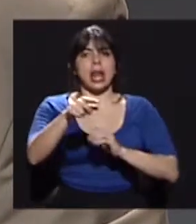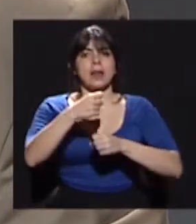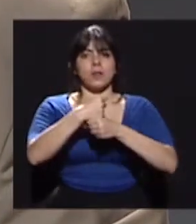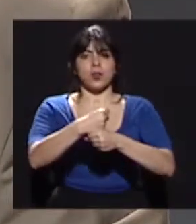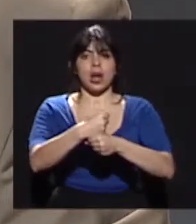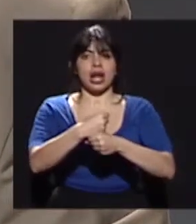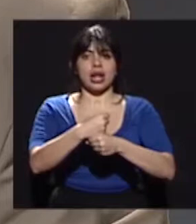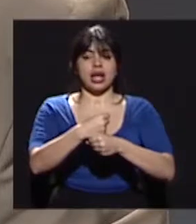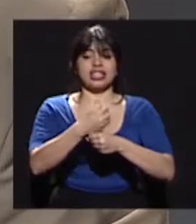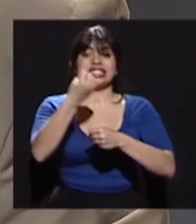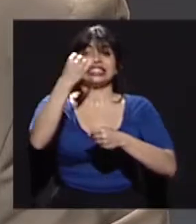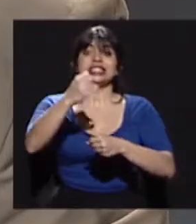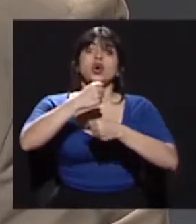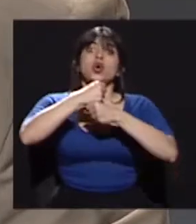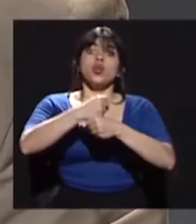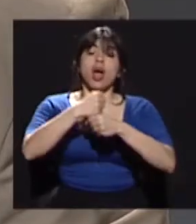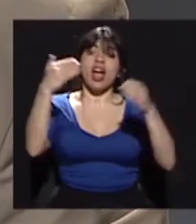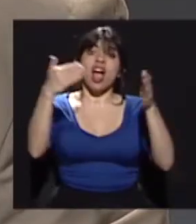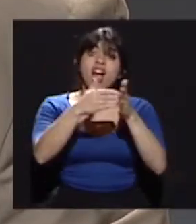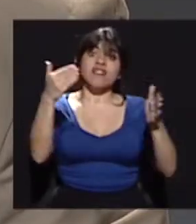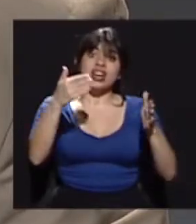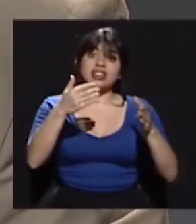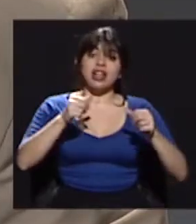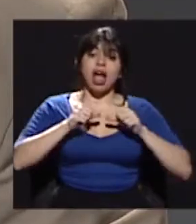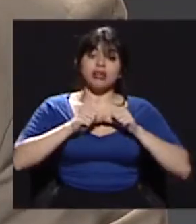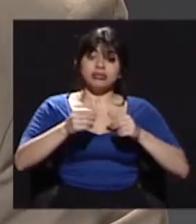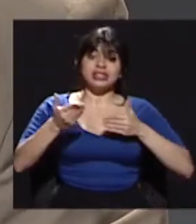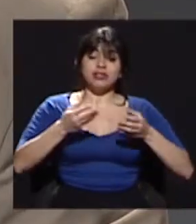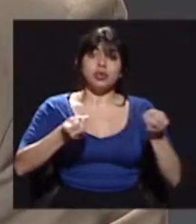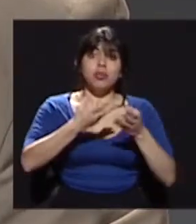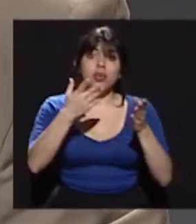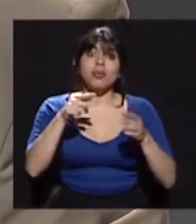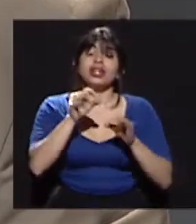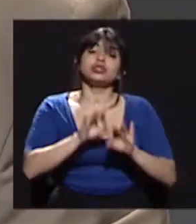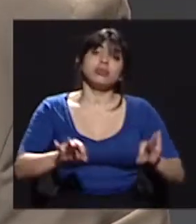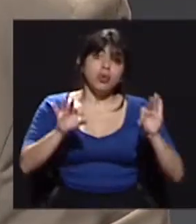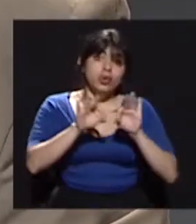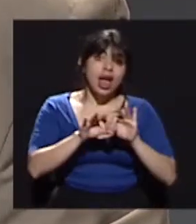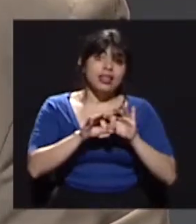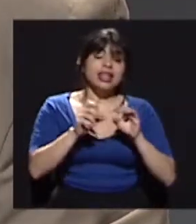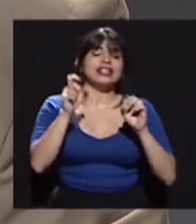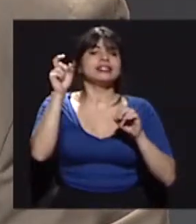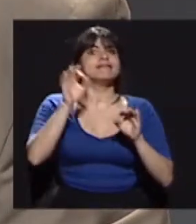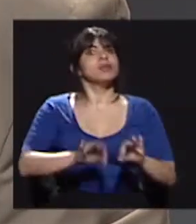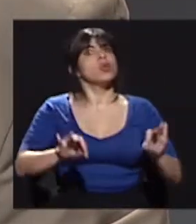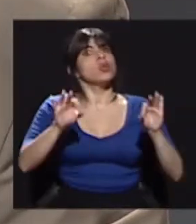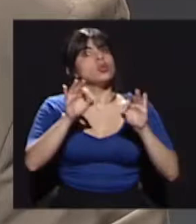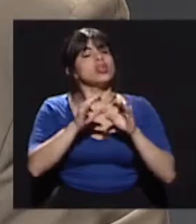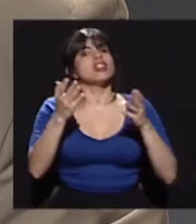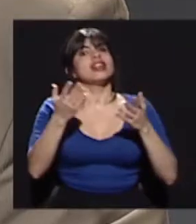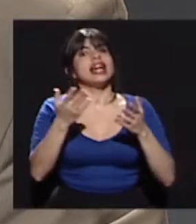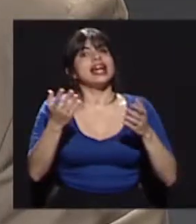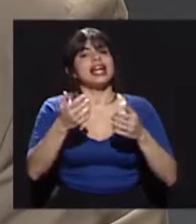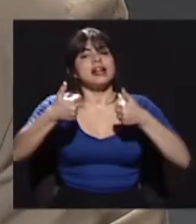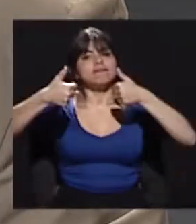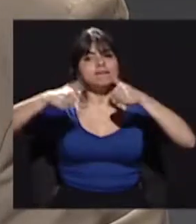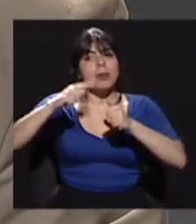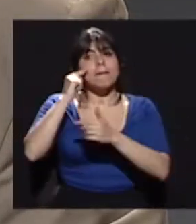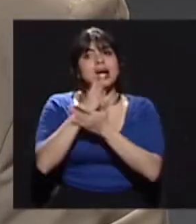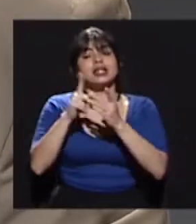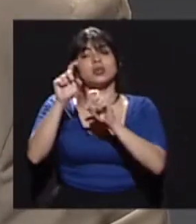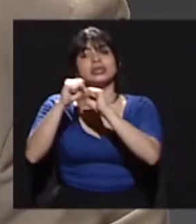en el caso de huelgas que afectan a continuar los servicios públicos considerados esenciales será indispensable que se acuerde y convoque al menos por una organización